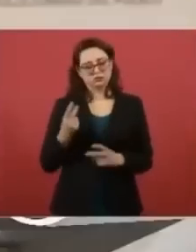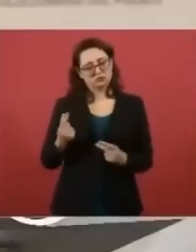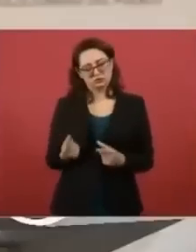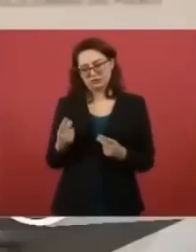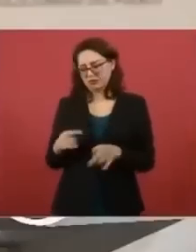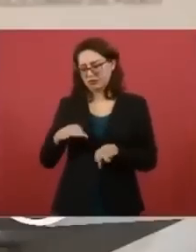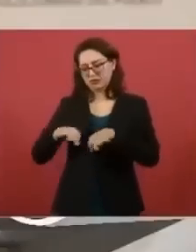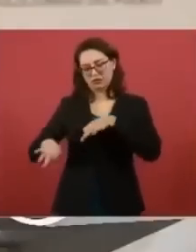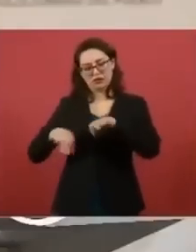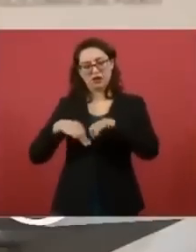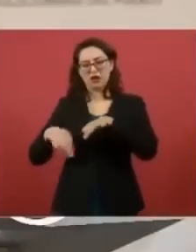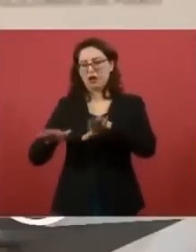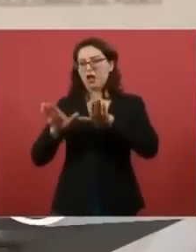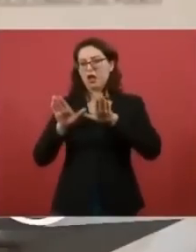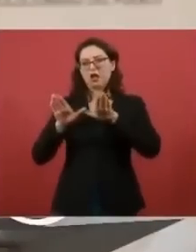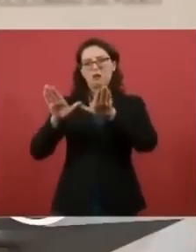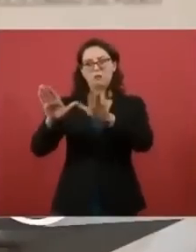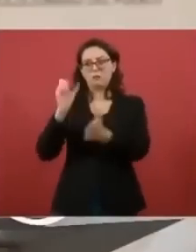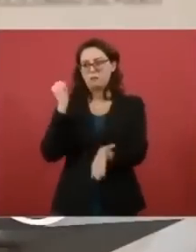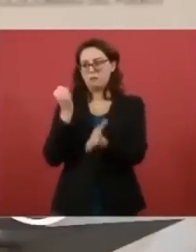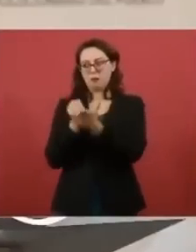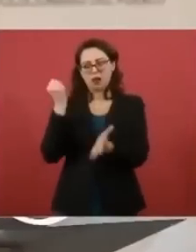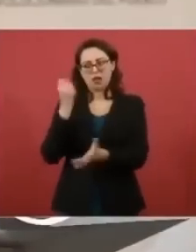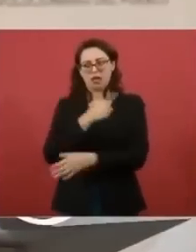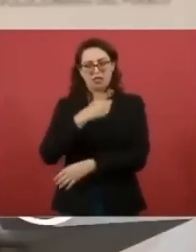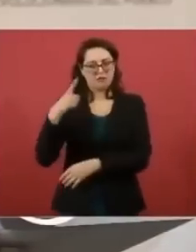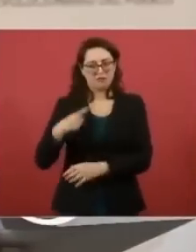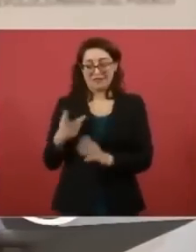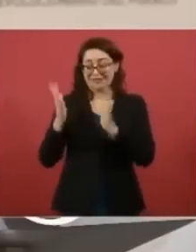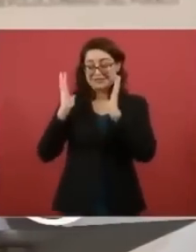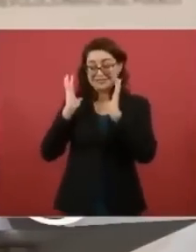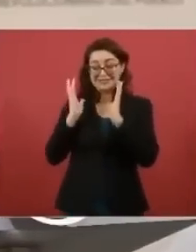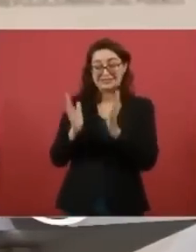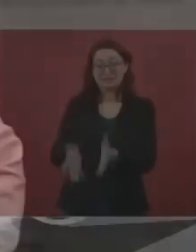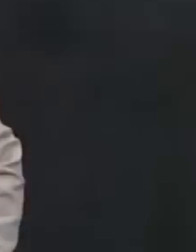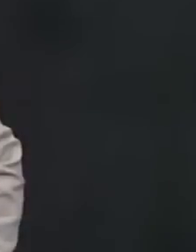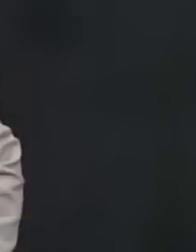línea y tiene que tener un nombre.